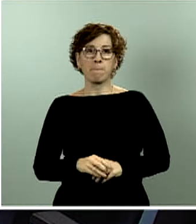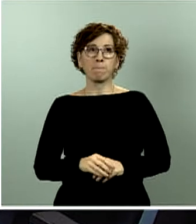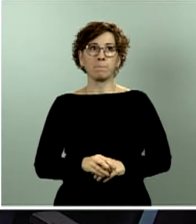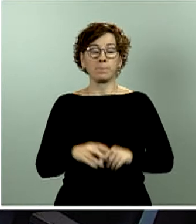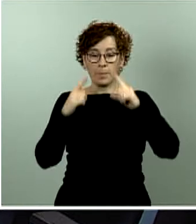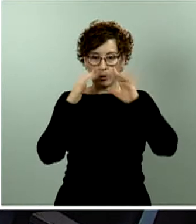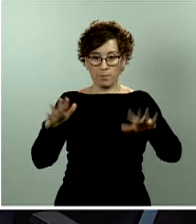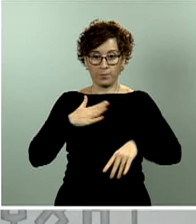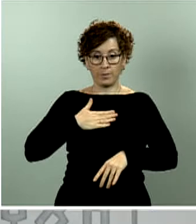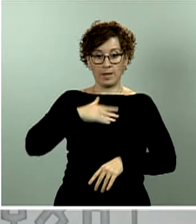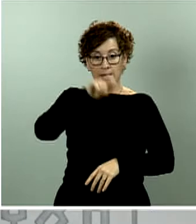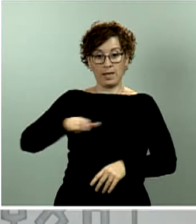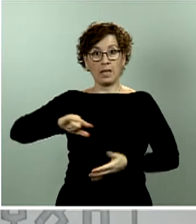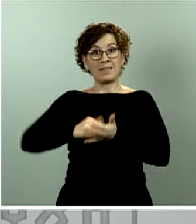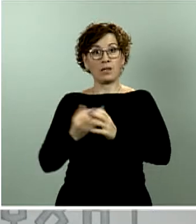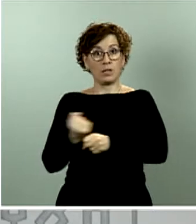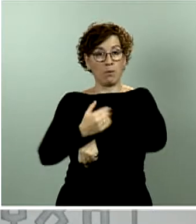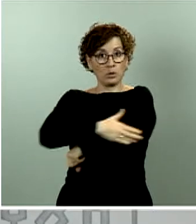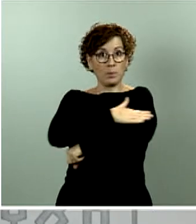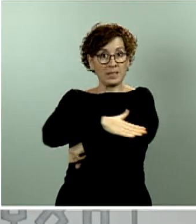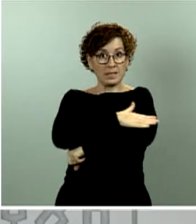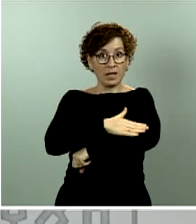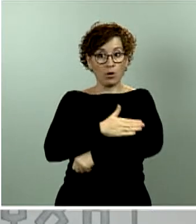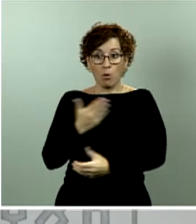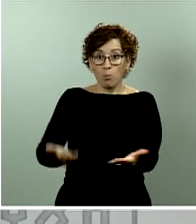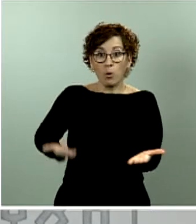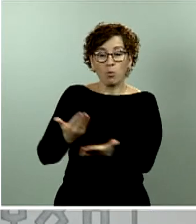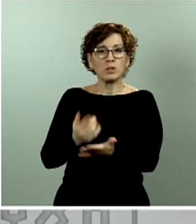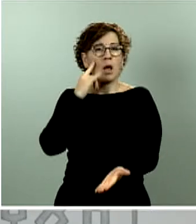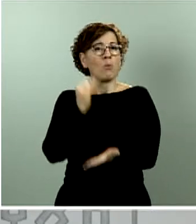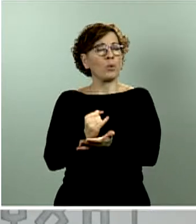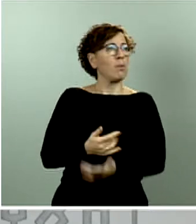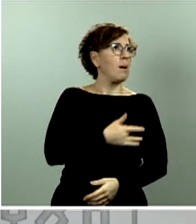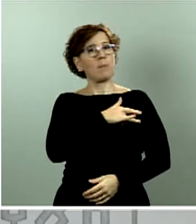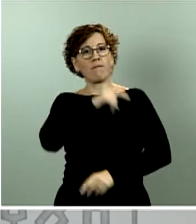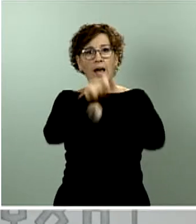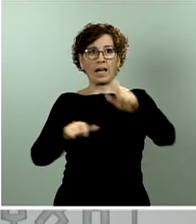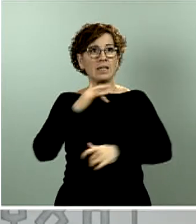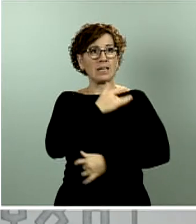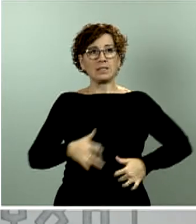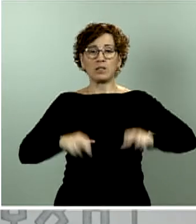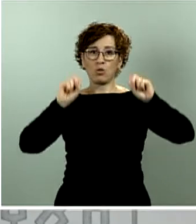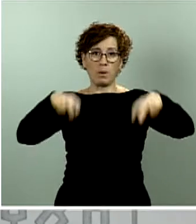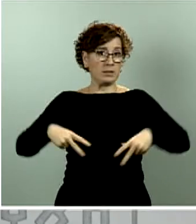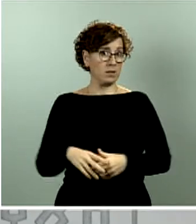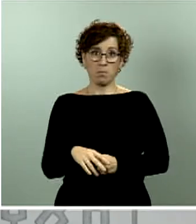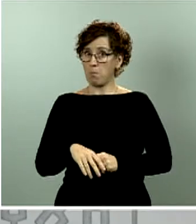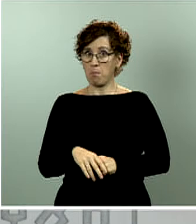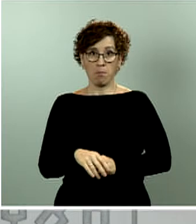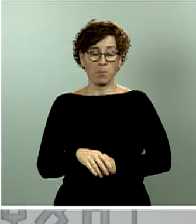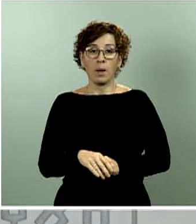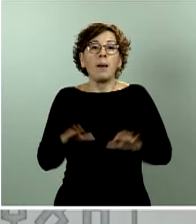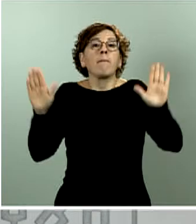nuestras recomendaciones, no vamos a proponer pruebas masivas en personas asintomáticas. Eso no quiere decir que en las